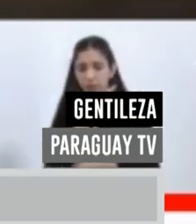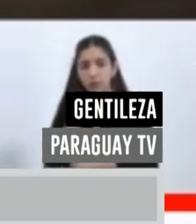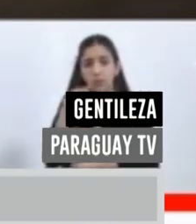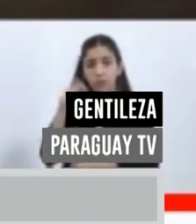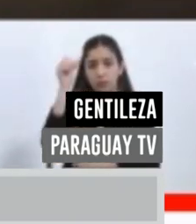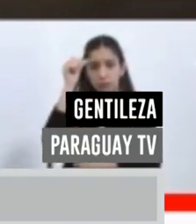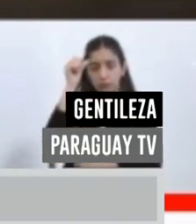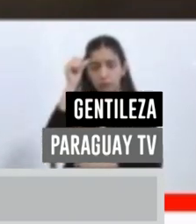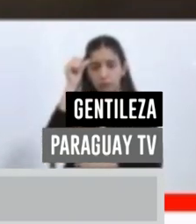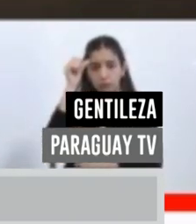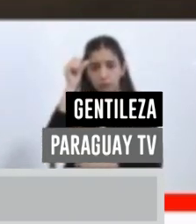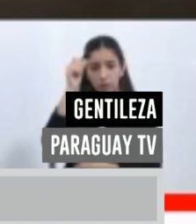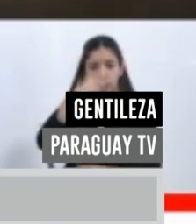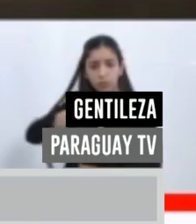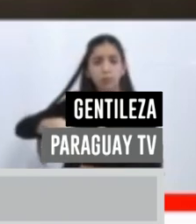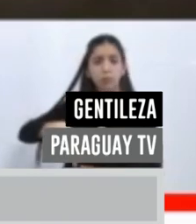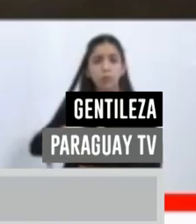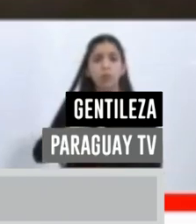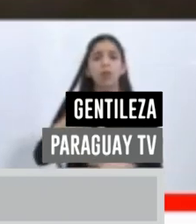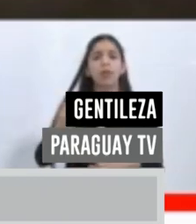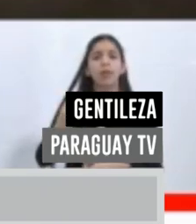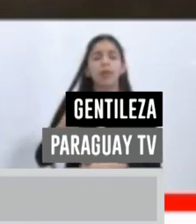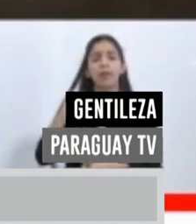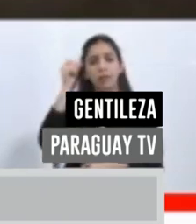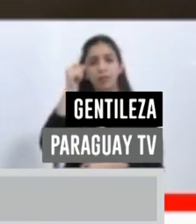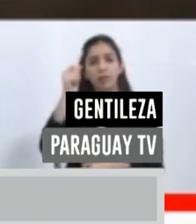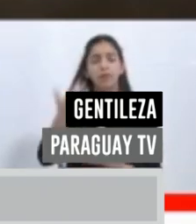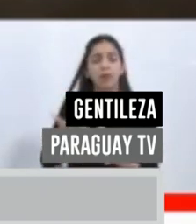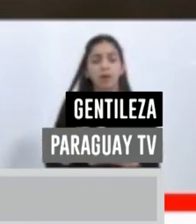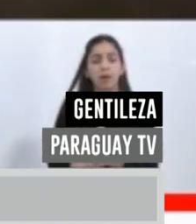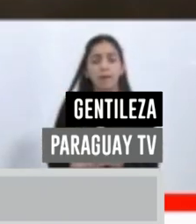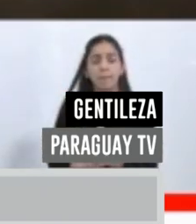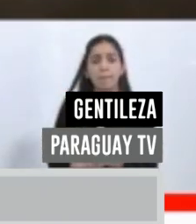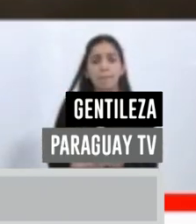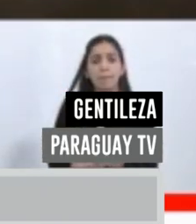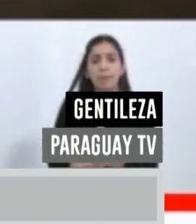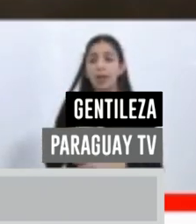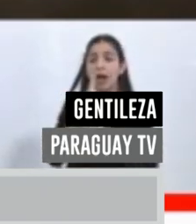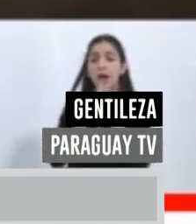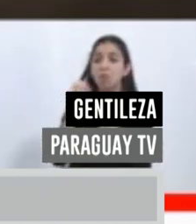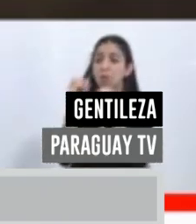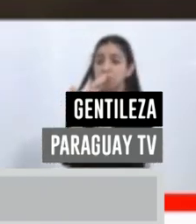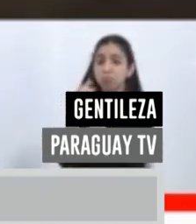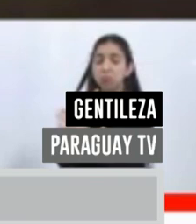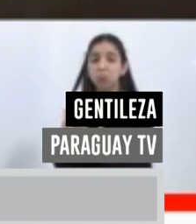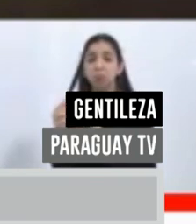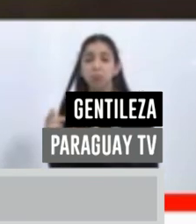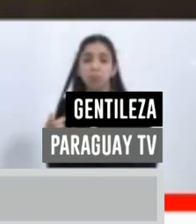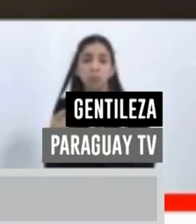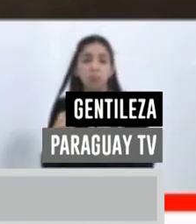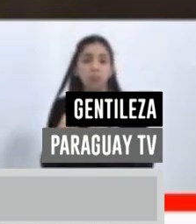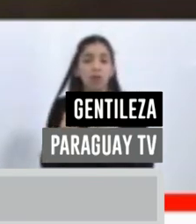que es el gran diálogo nacional, para construir los